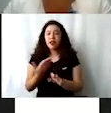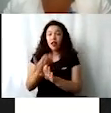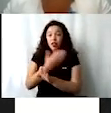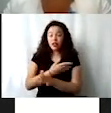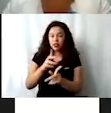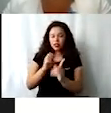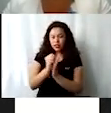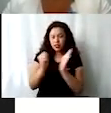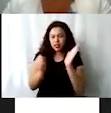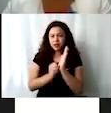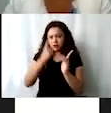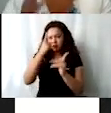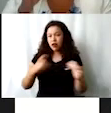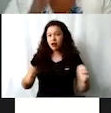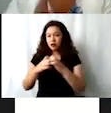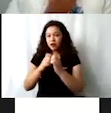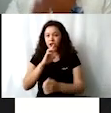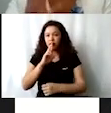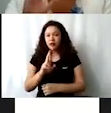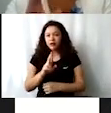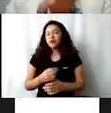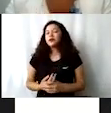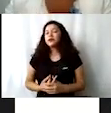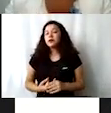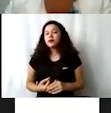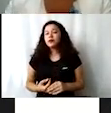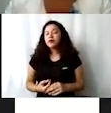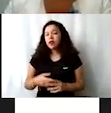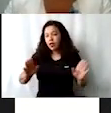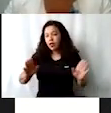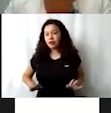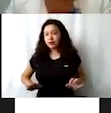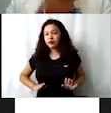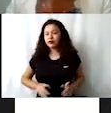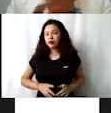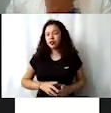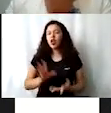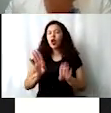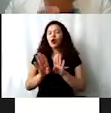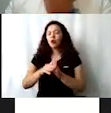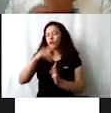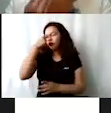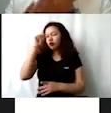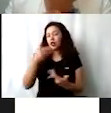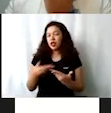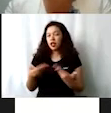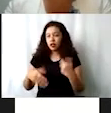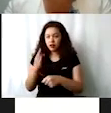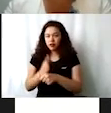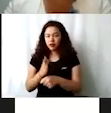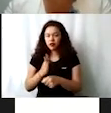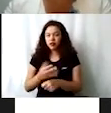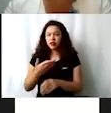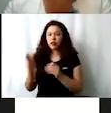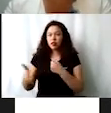visión sistemática y contingente, presentando características muy sencillas en este momento, porque como lo dije más